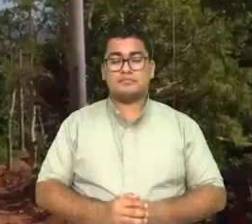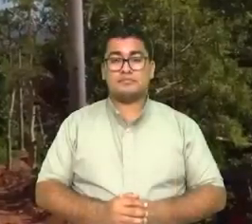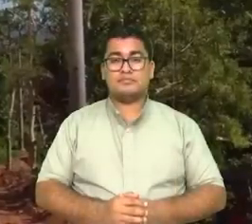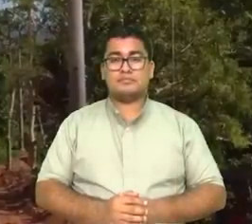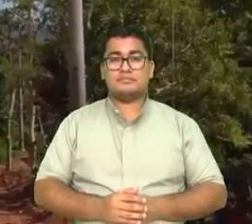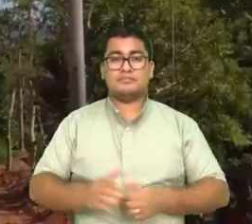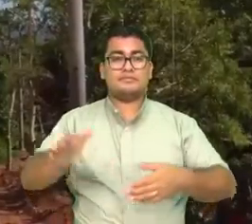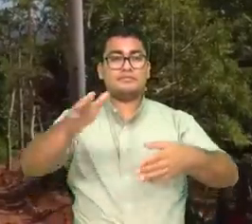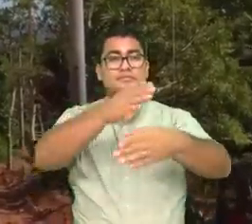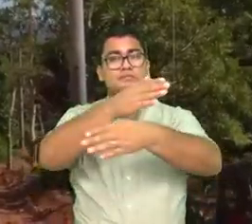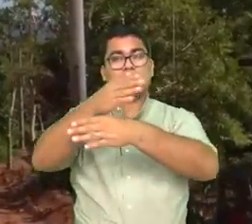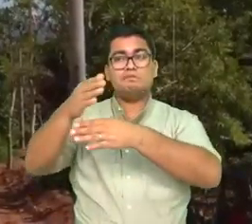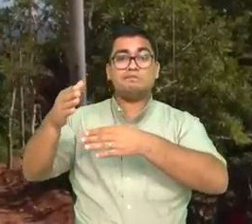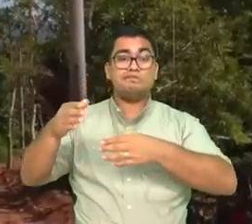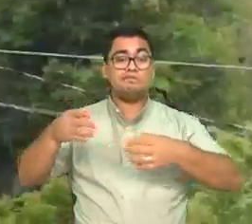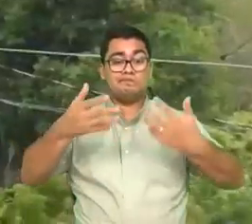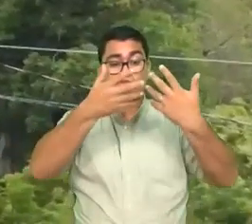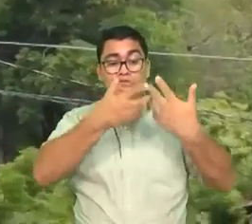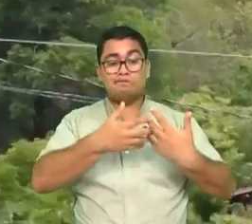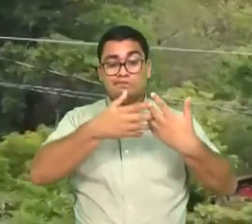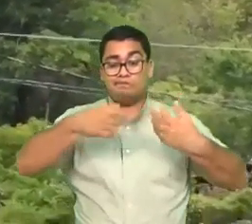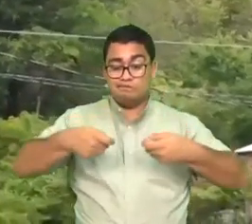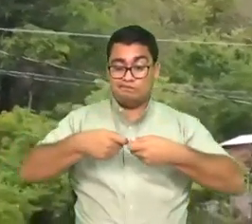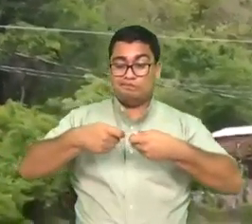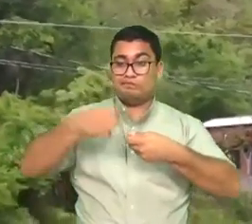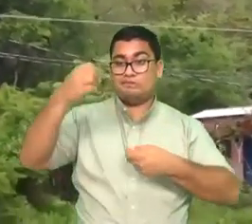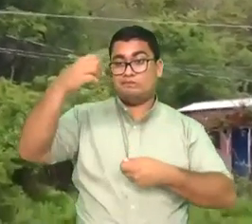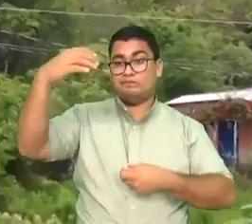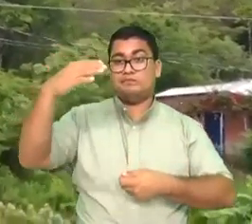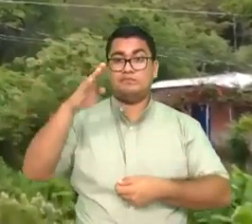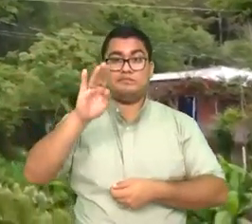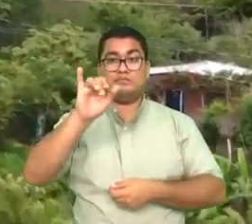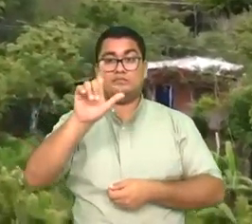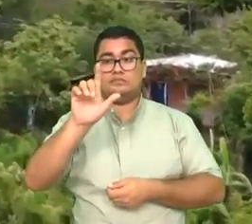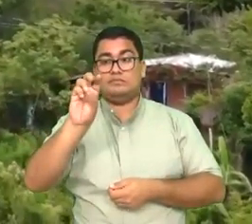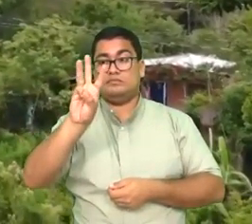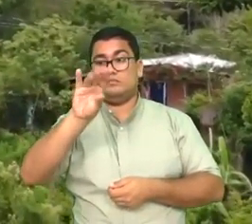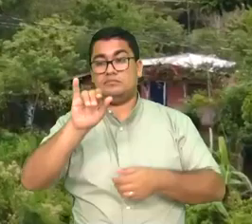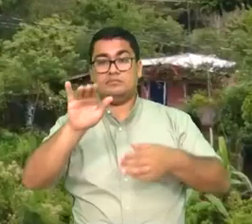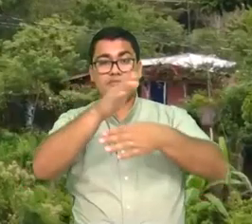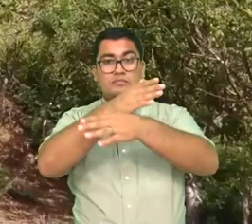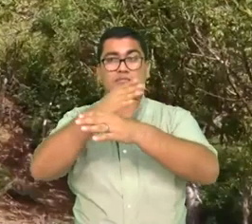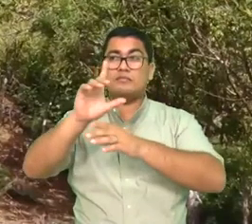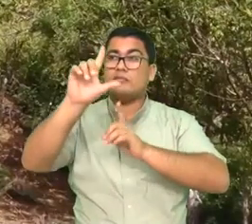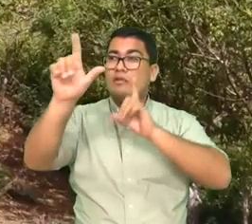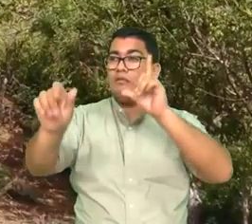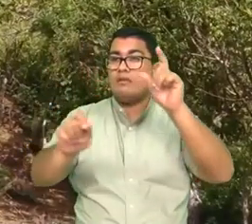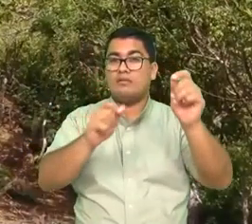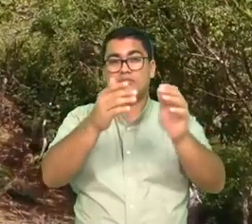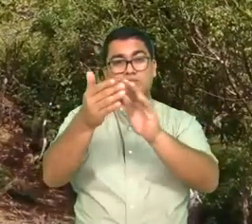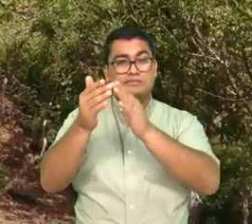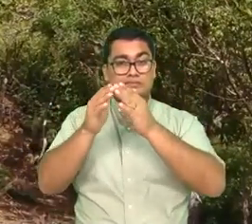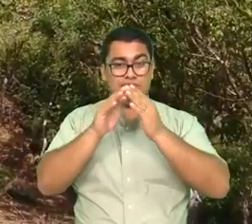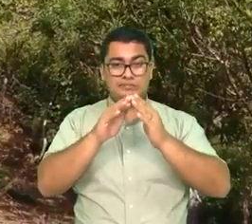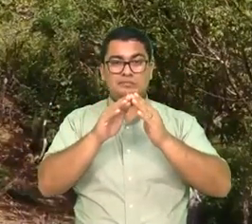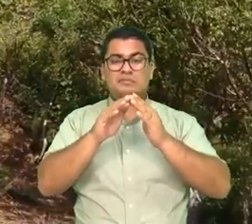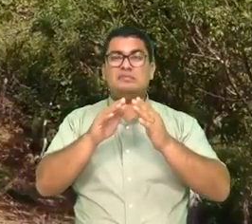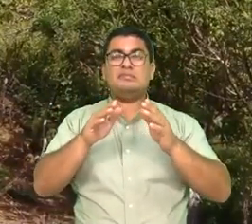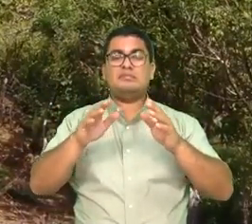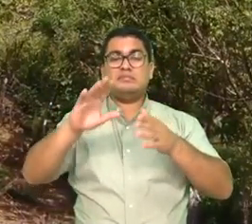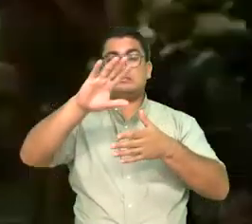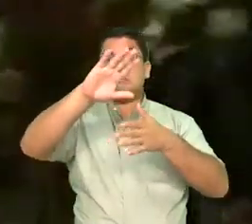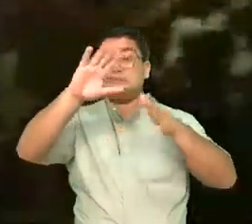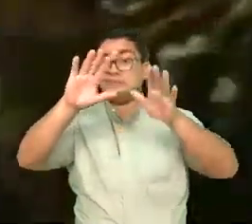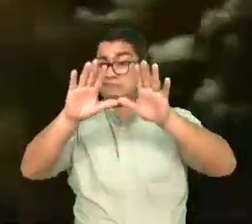Las estructuras que llevan energía hacia Bilwi y varias comunidades de la región autónoma del Caribe Norte no tuvieron